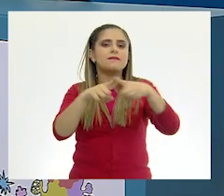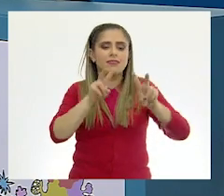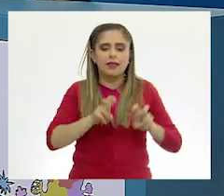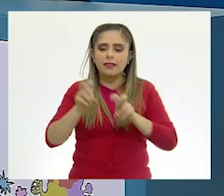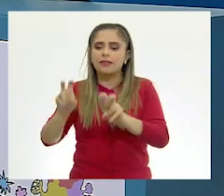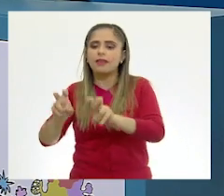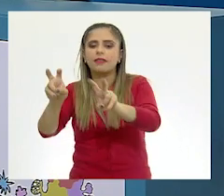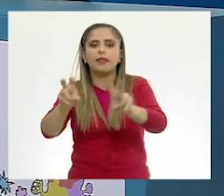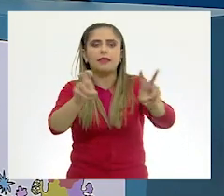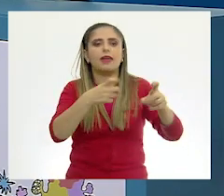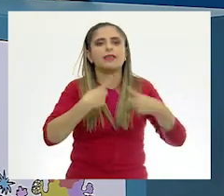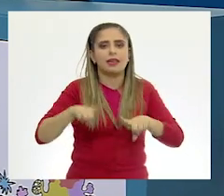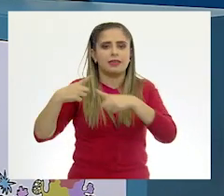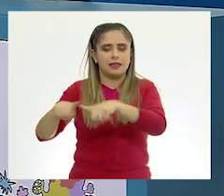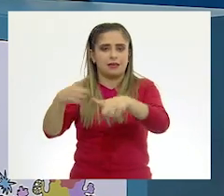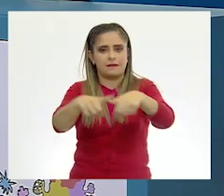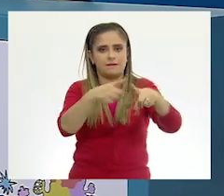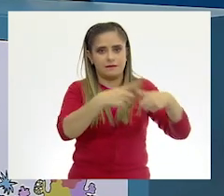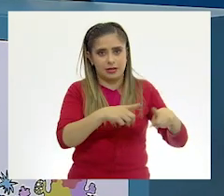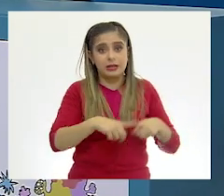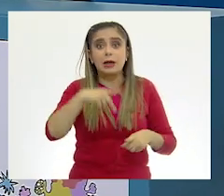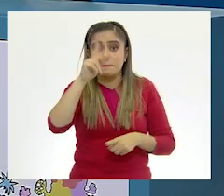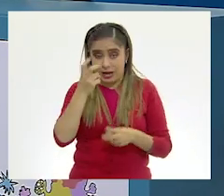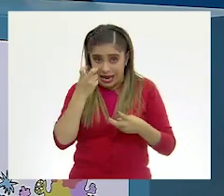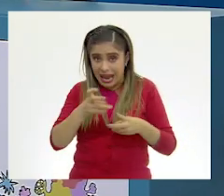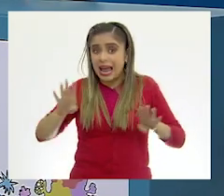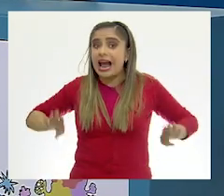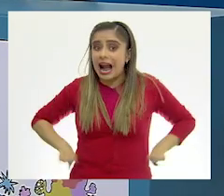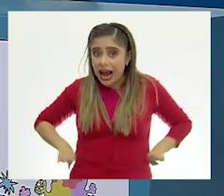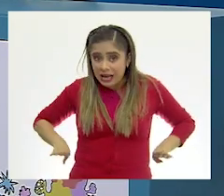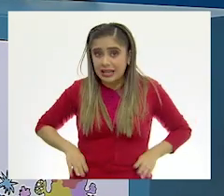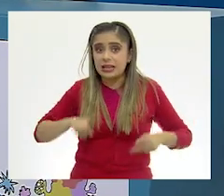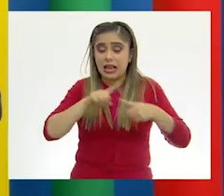traten, pero tendrán al menos estas secciones.